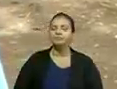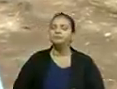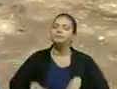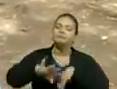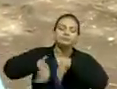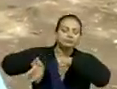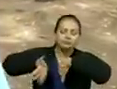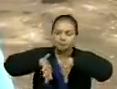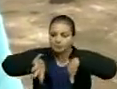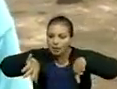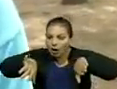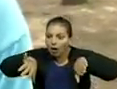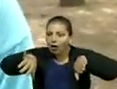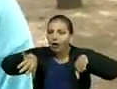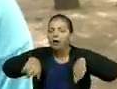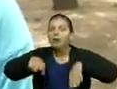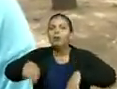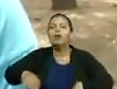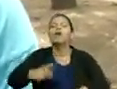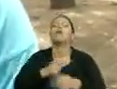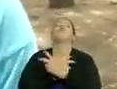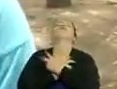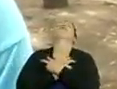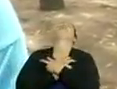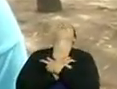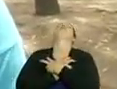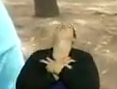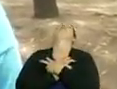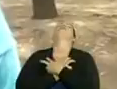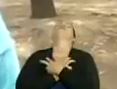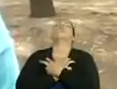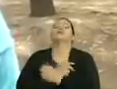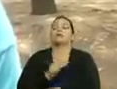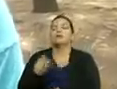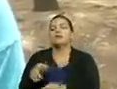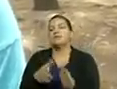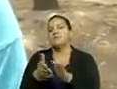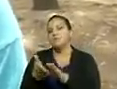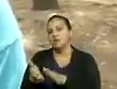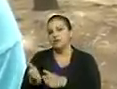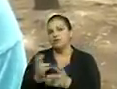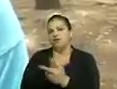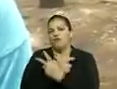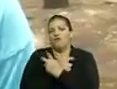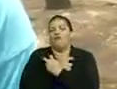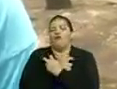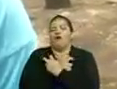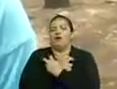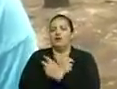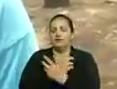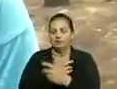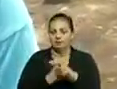llegué por ese lado y me encuentro el cadáver que está ahí, ya está hecho huesito.